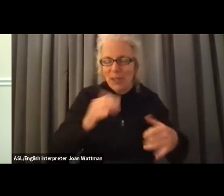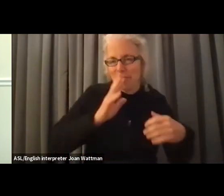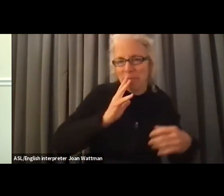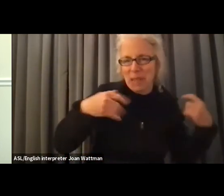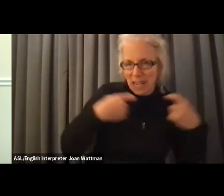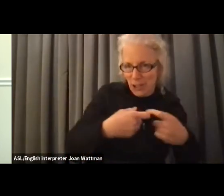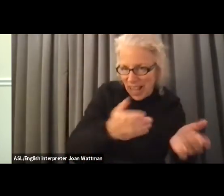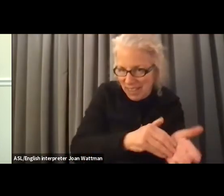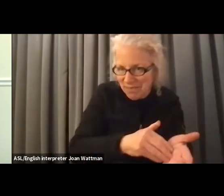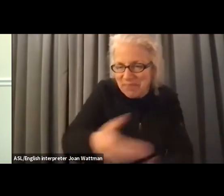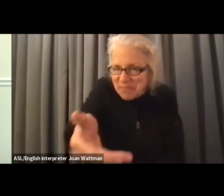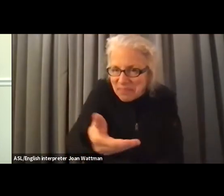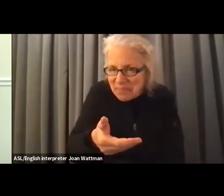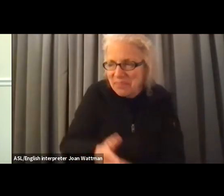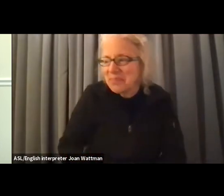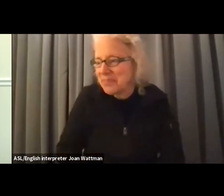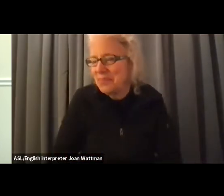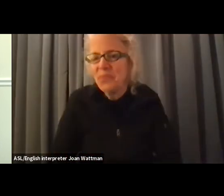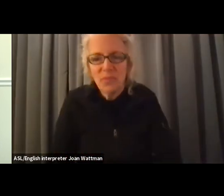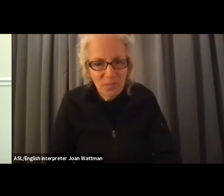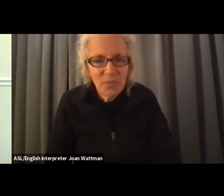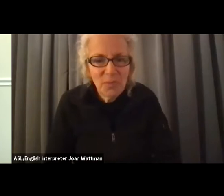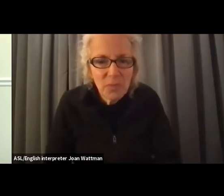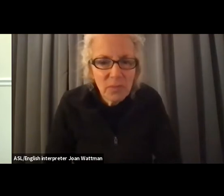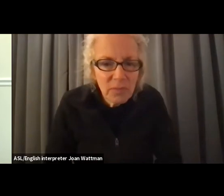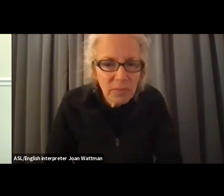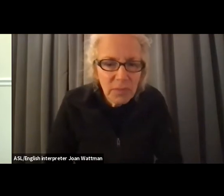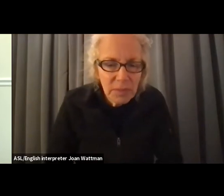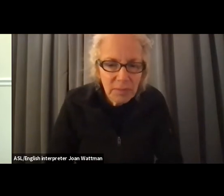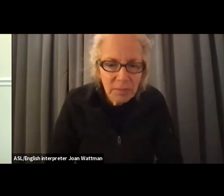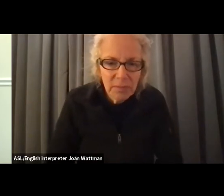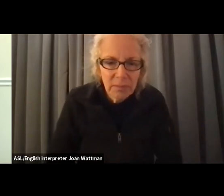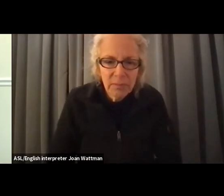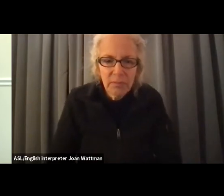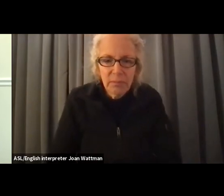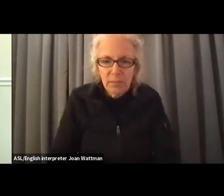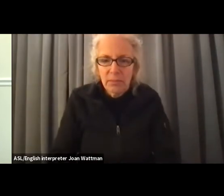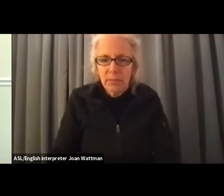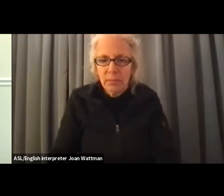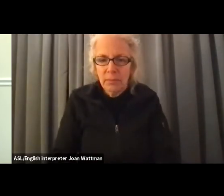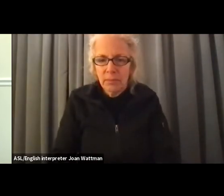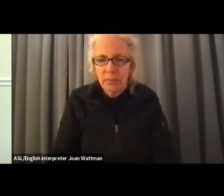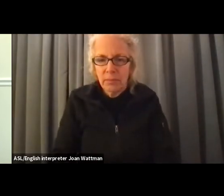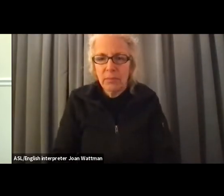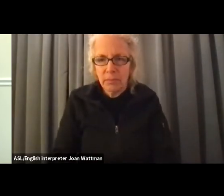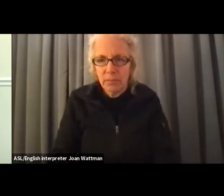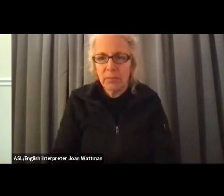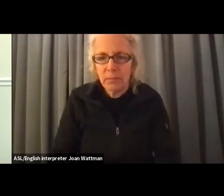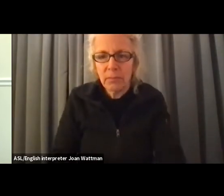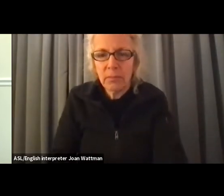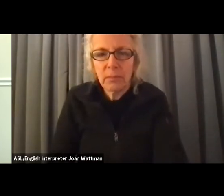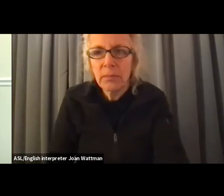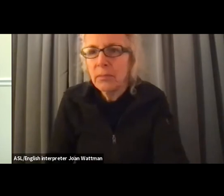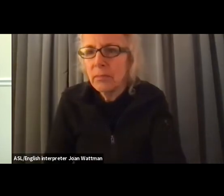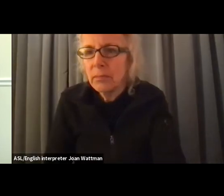momento vamos a explicar la parte de la interpretación. Vamos a tener interpretación en vivo de español a